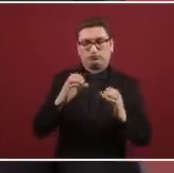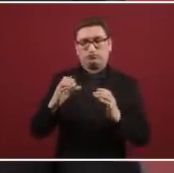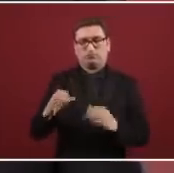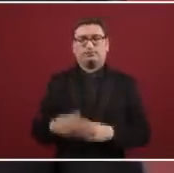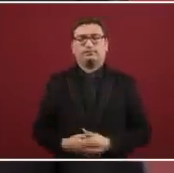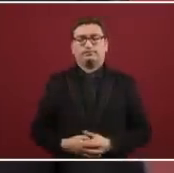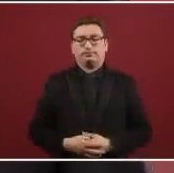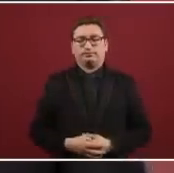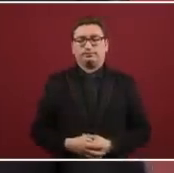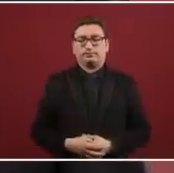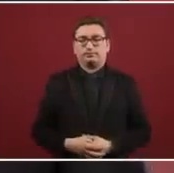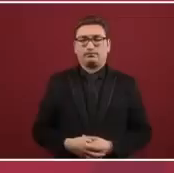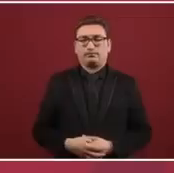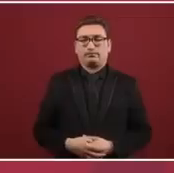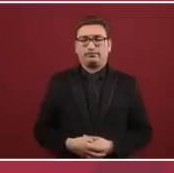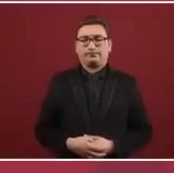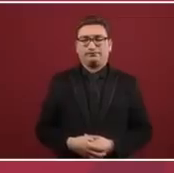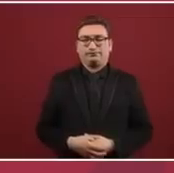Entonces,